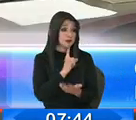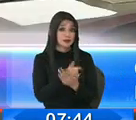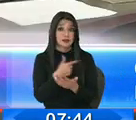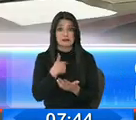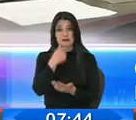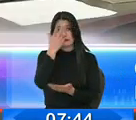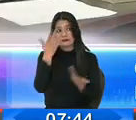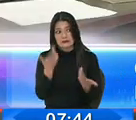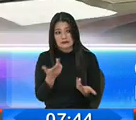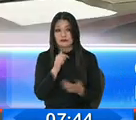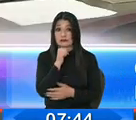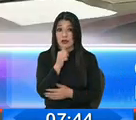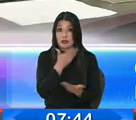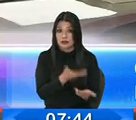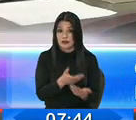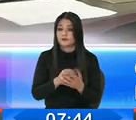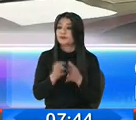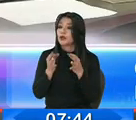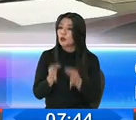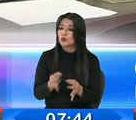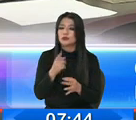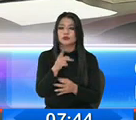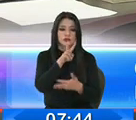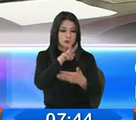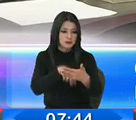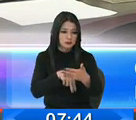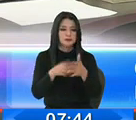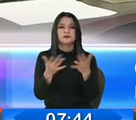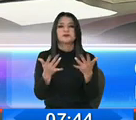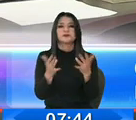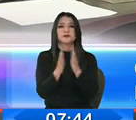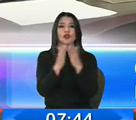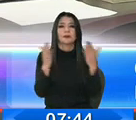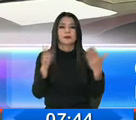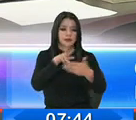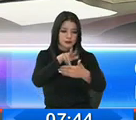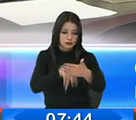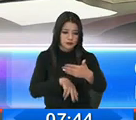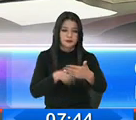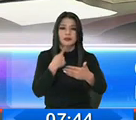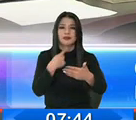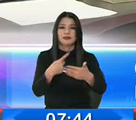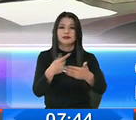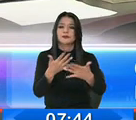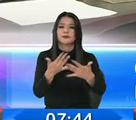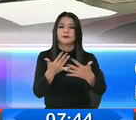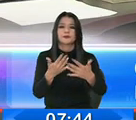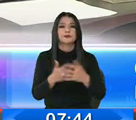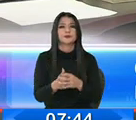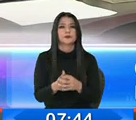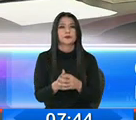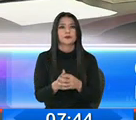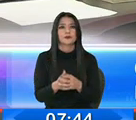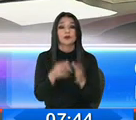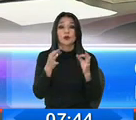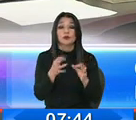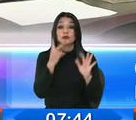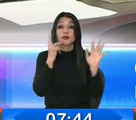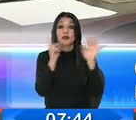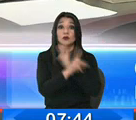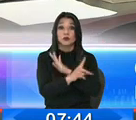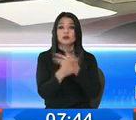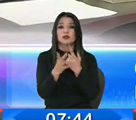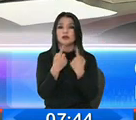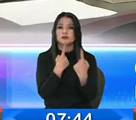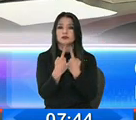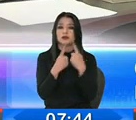deuda. Justamente yo venía leyendo una nota del Diario de Comercio que se manifestaba que a partir de la denuncia ya hay diálogos